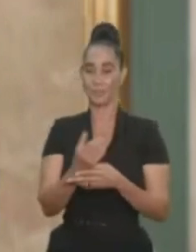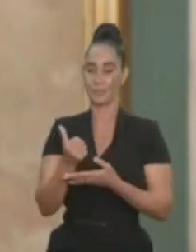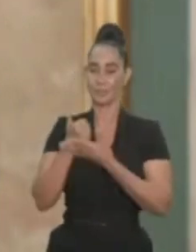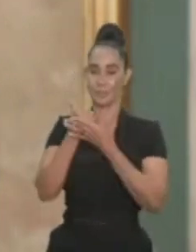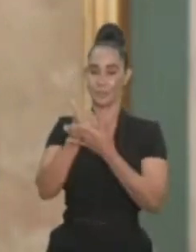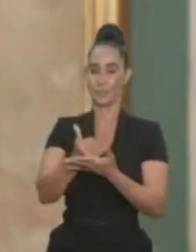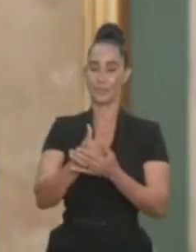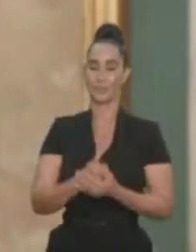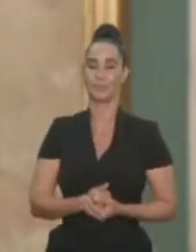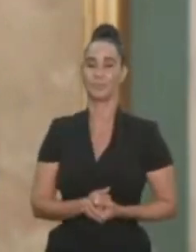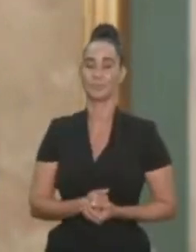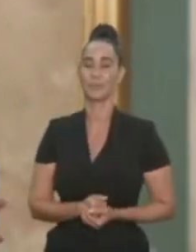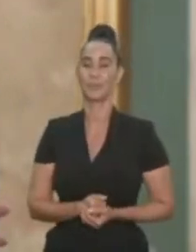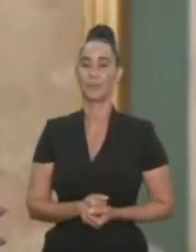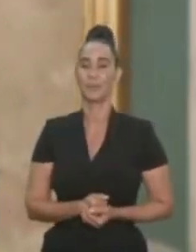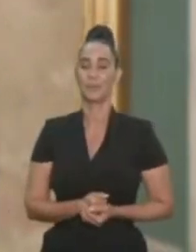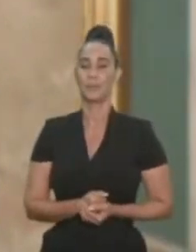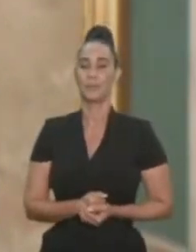ayuda.